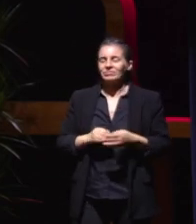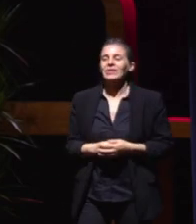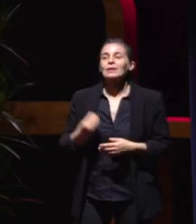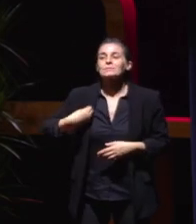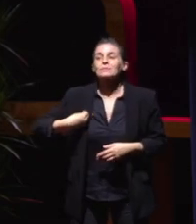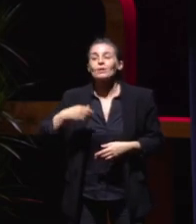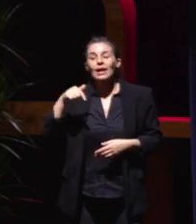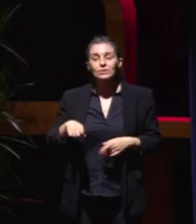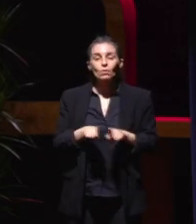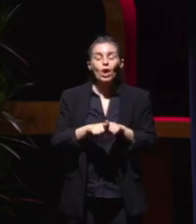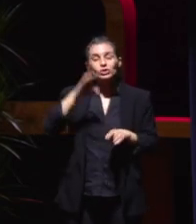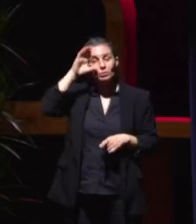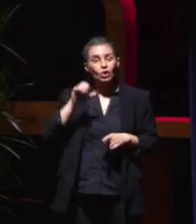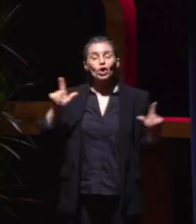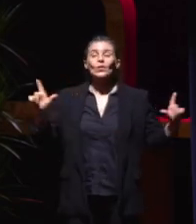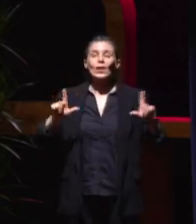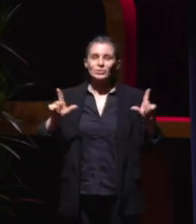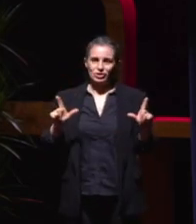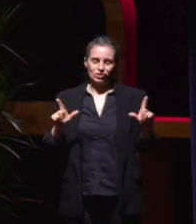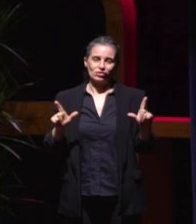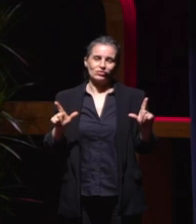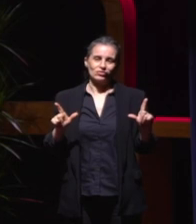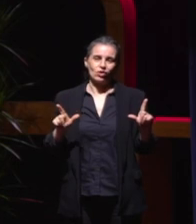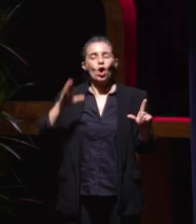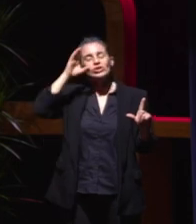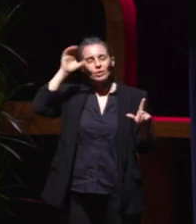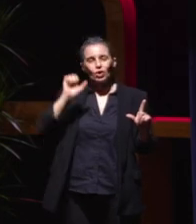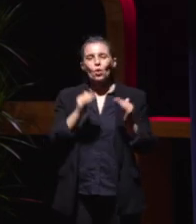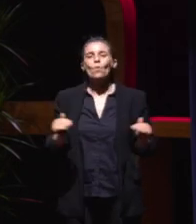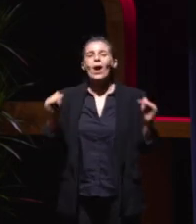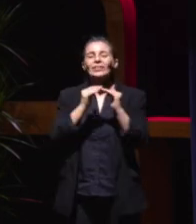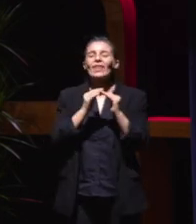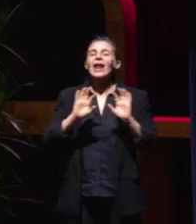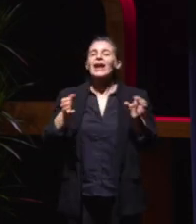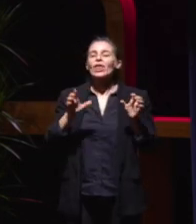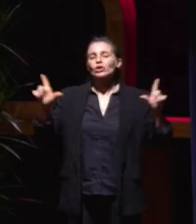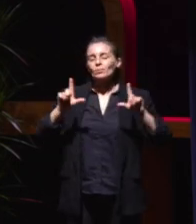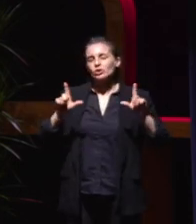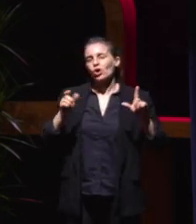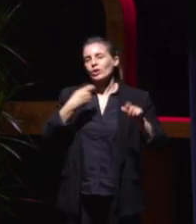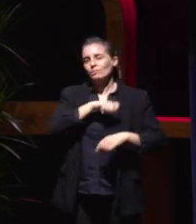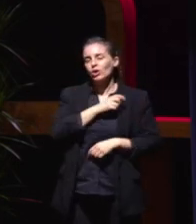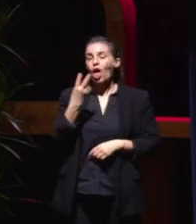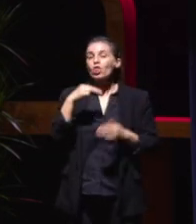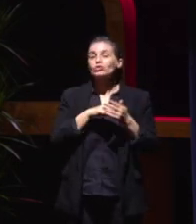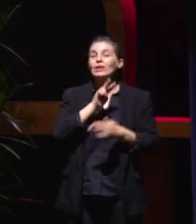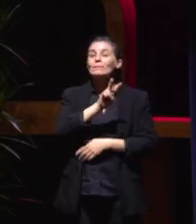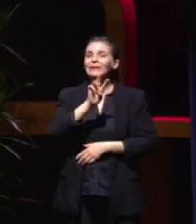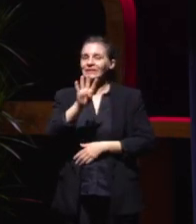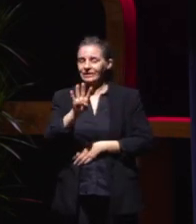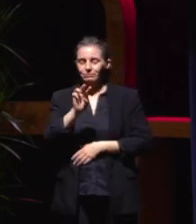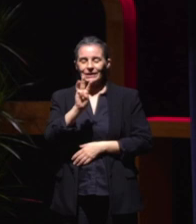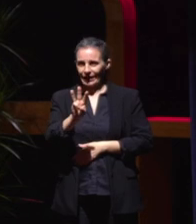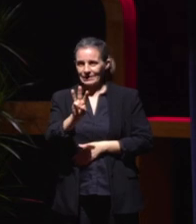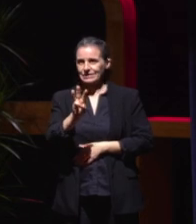es el observatorio de televisión del televisor del observatorio de igualdad de radio televisión española de 2023 que ahí he dejado